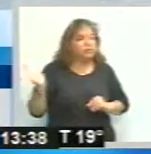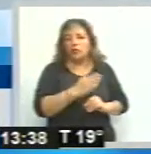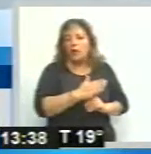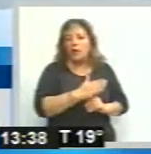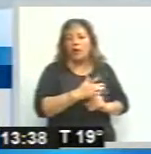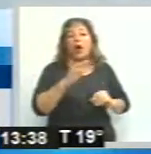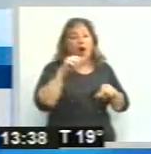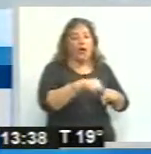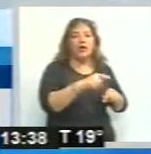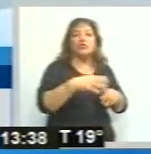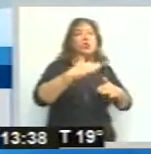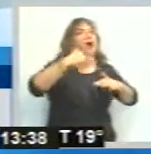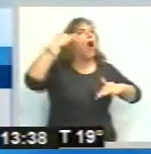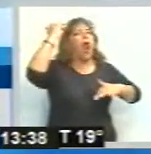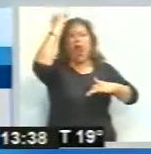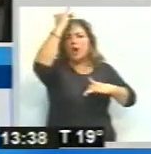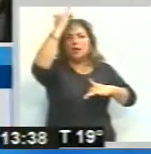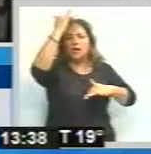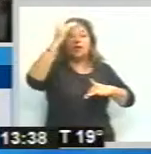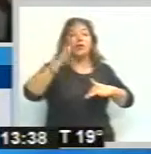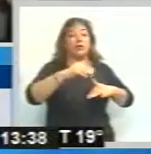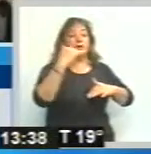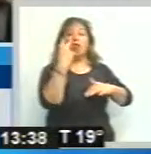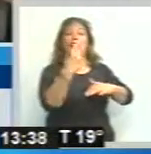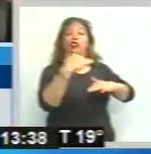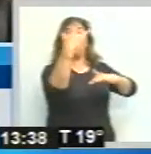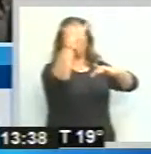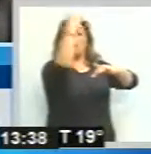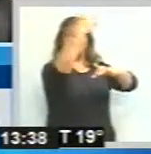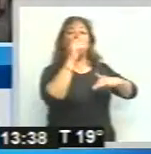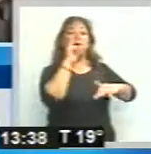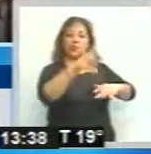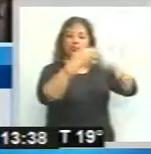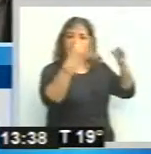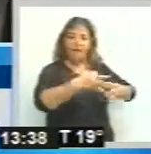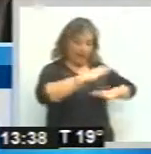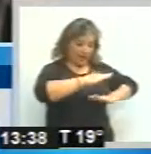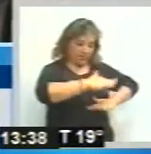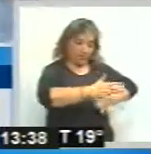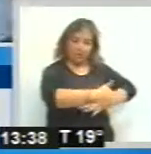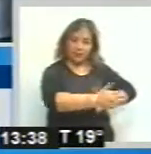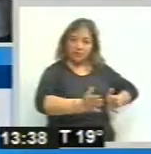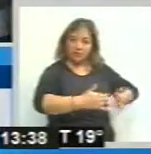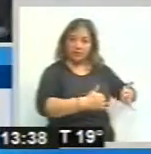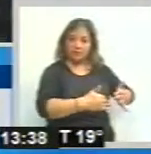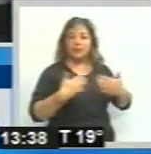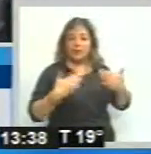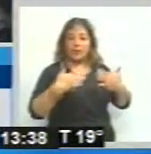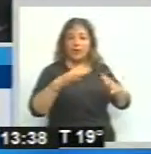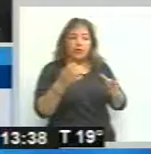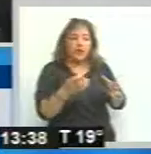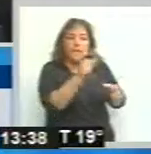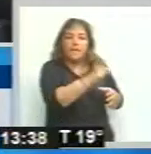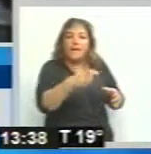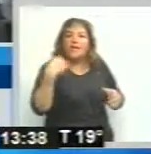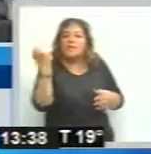son alas demasiado altas, van a ser alas de dos pisos, como se ve bien en la maqueta, lo cual le va a dar una capacidad a este hospital mucho